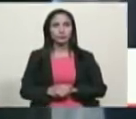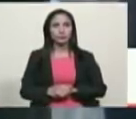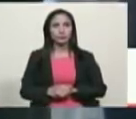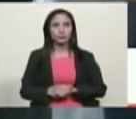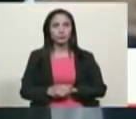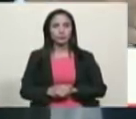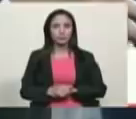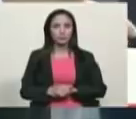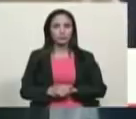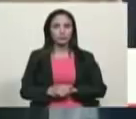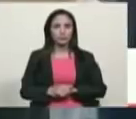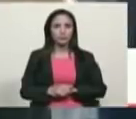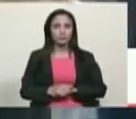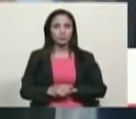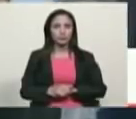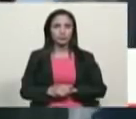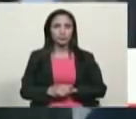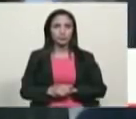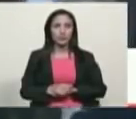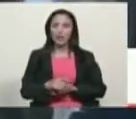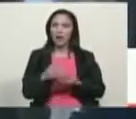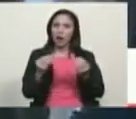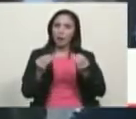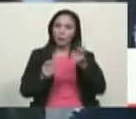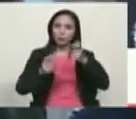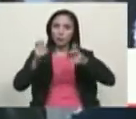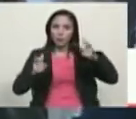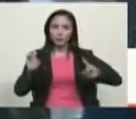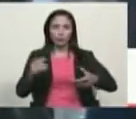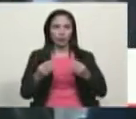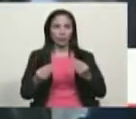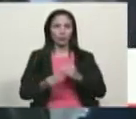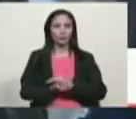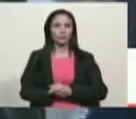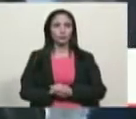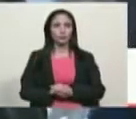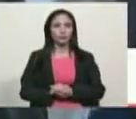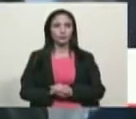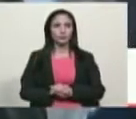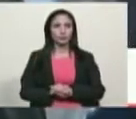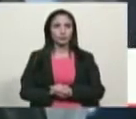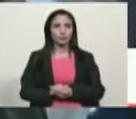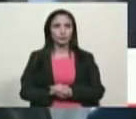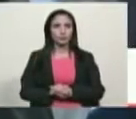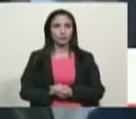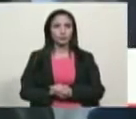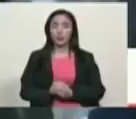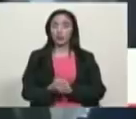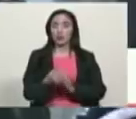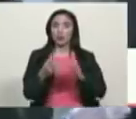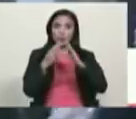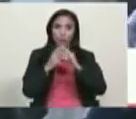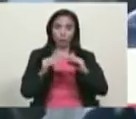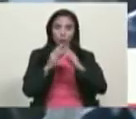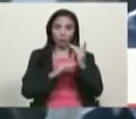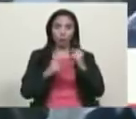Carlos, Guerrita, Pablo González Casanova. Ese evento que nace en México después